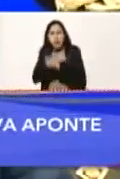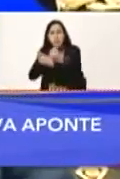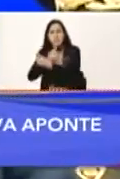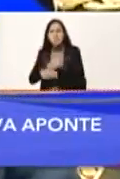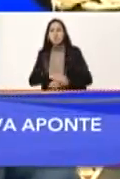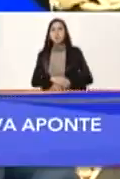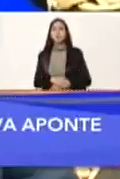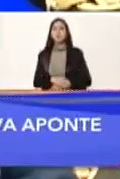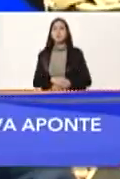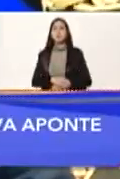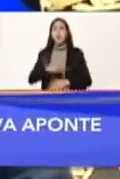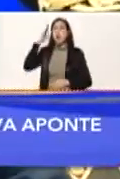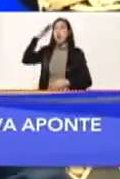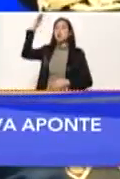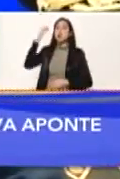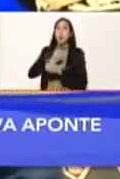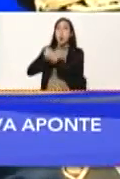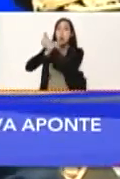Cultivo el amor